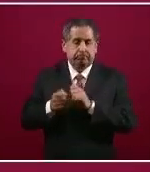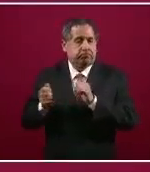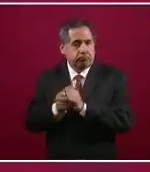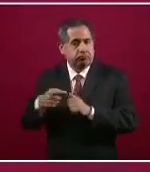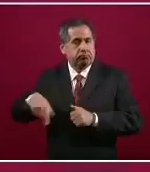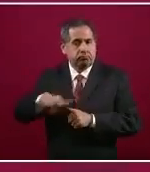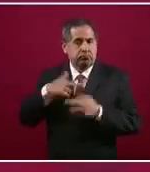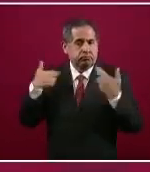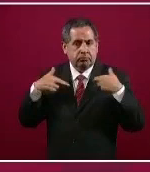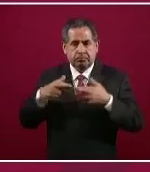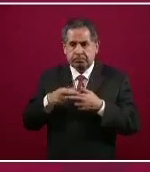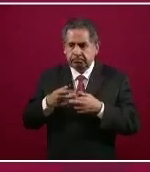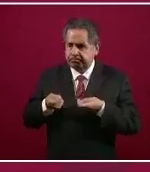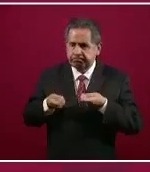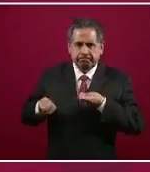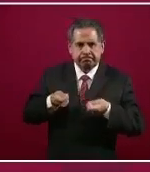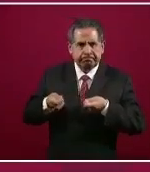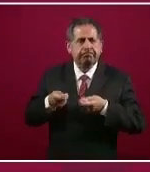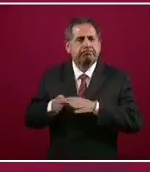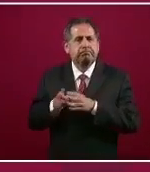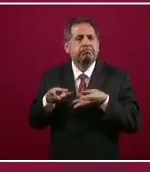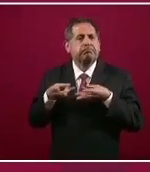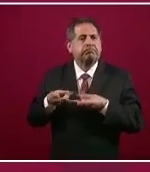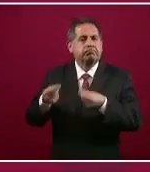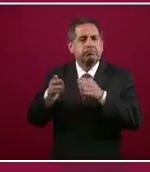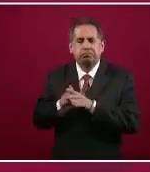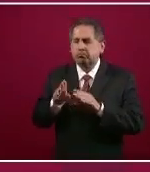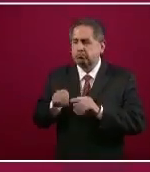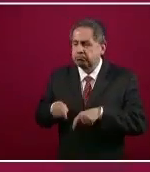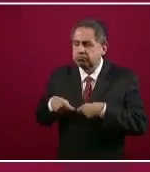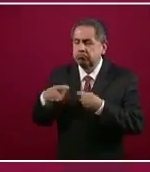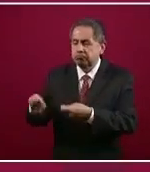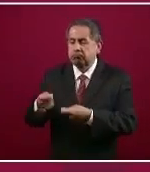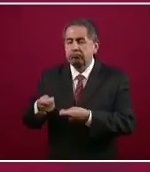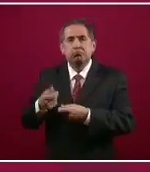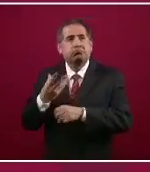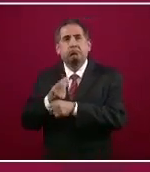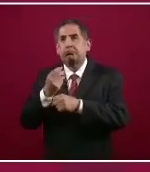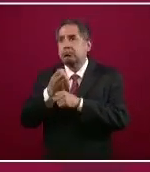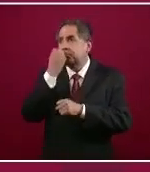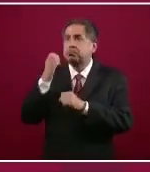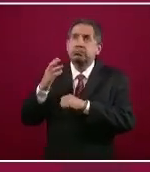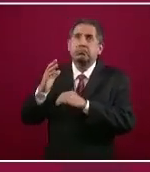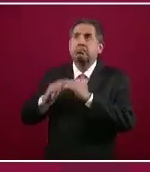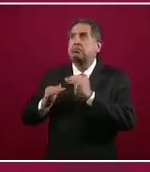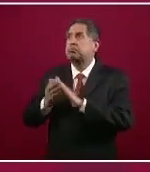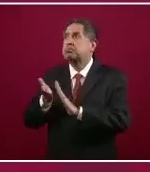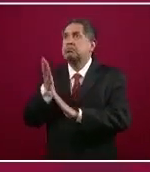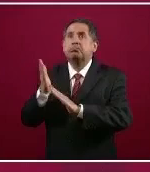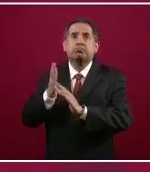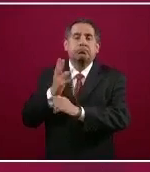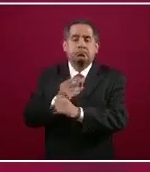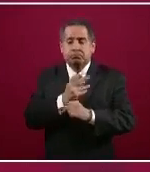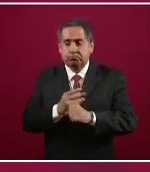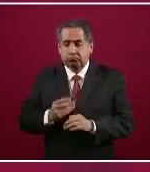maestros administren ese dinero y reparen las escuelas. Ese es un